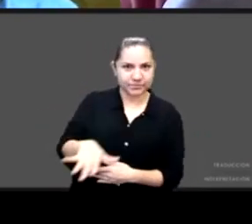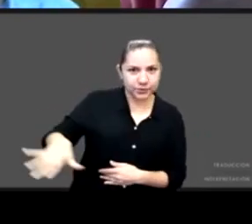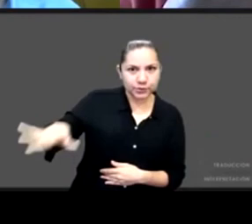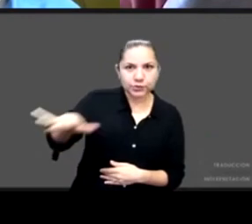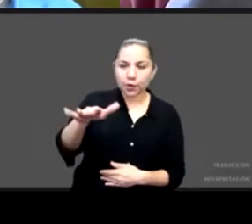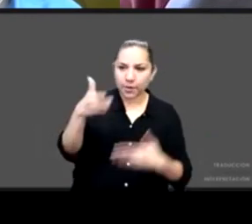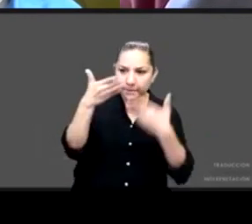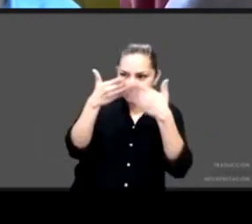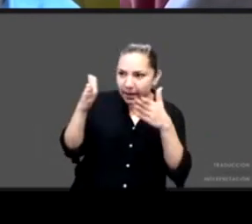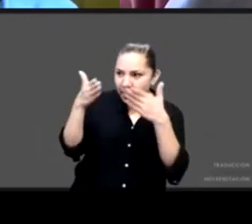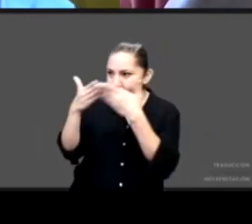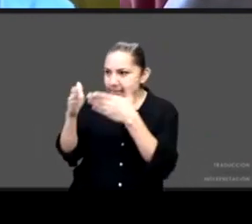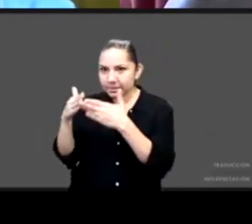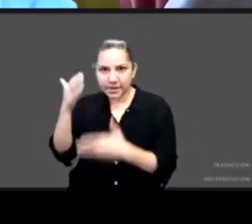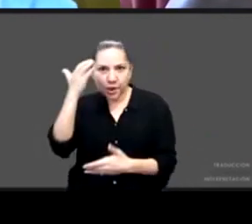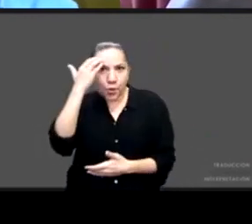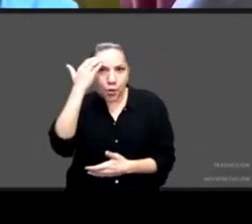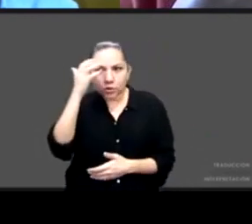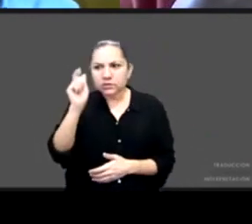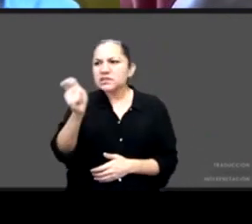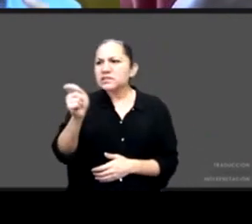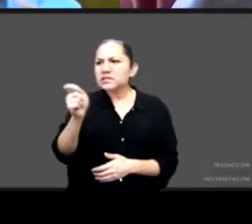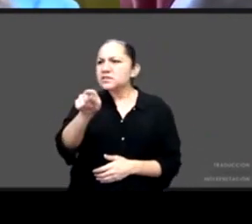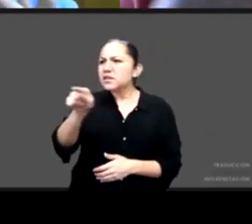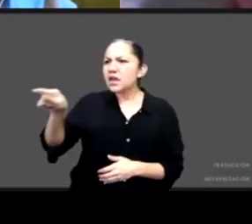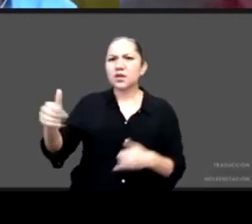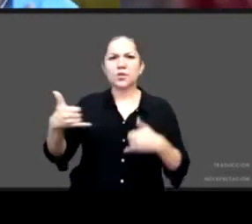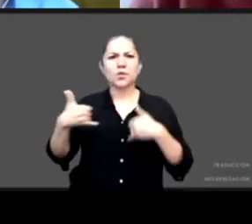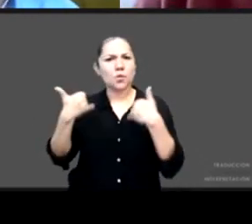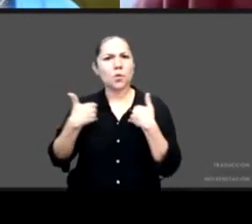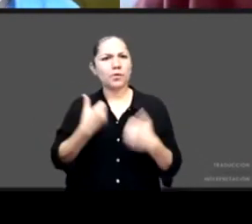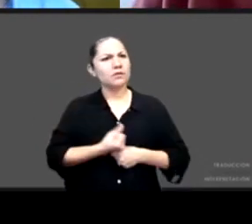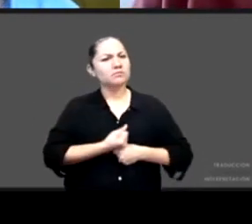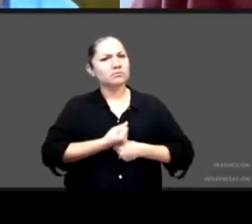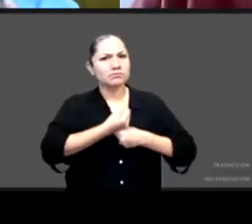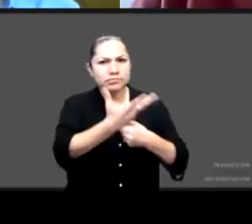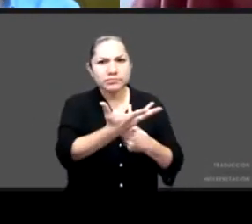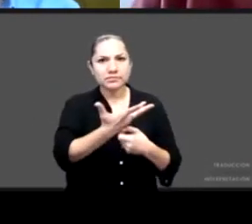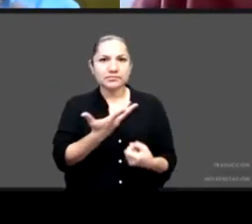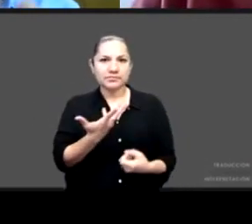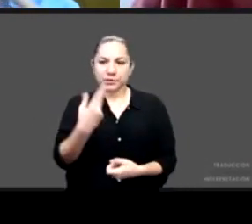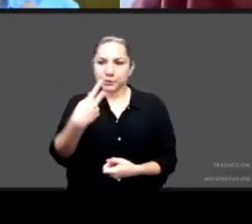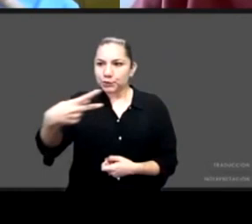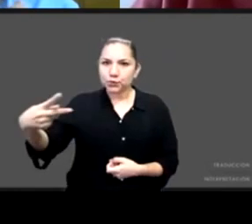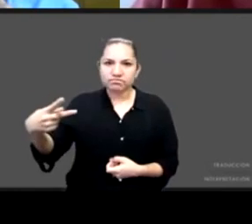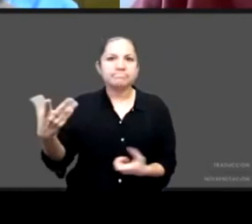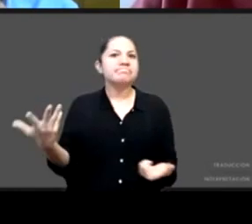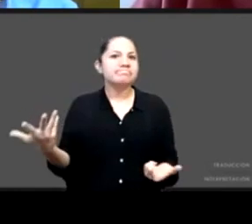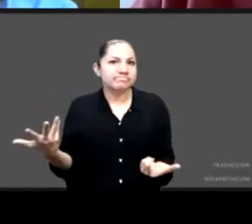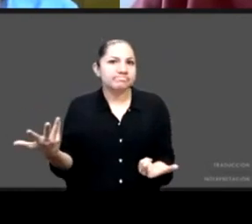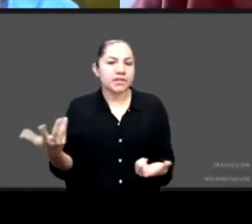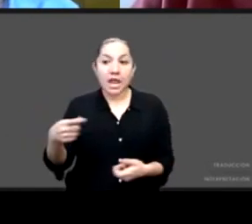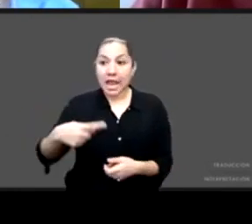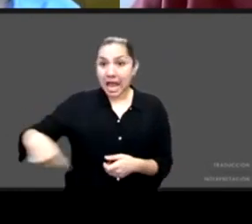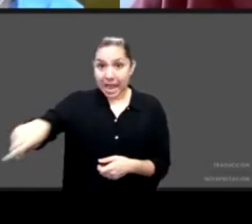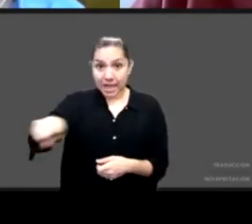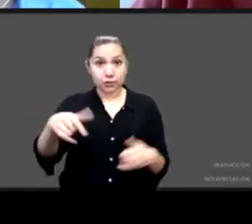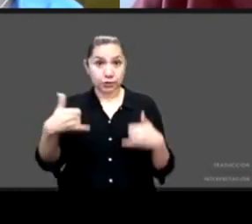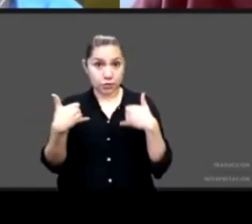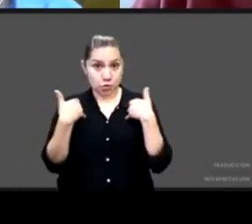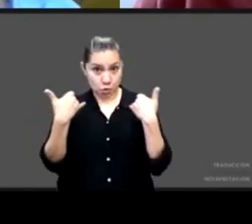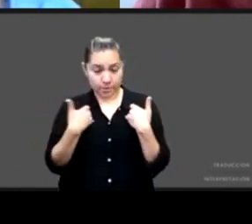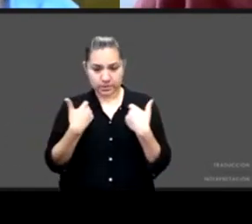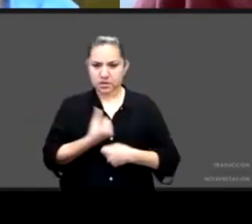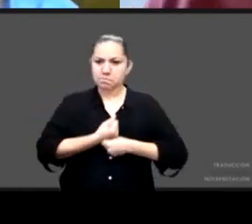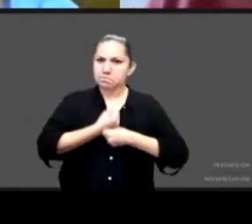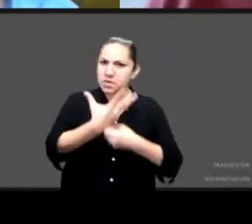hacen las y los adolescentes, ¿no? Y cómo estos pequeños esfuerzos que realizan las y los jóvenes con todo lo que tú has